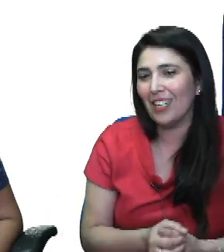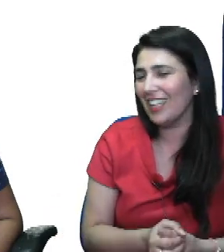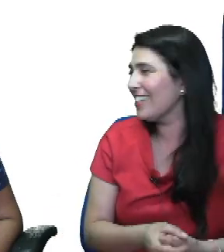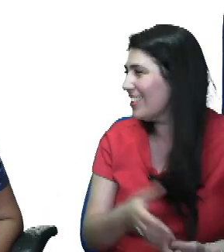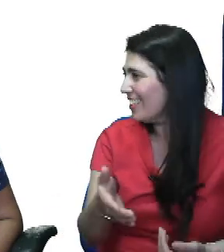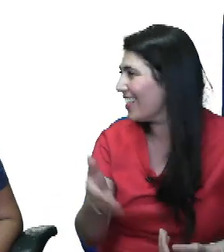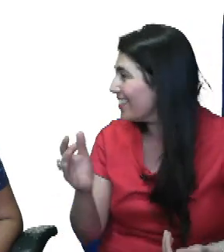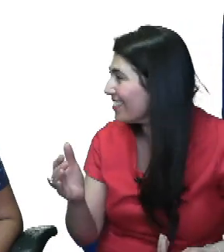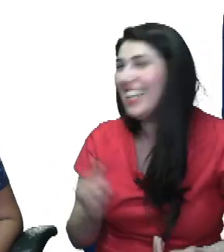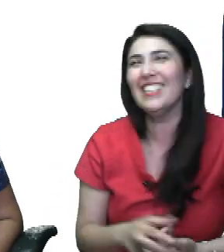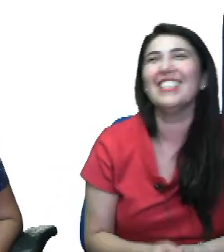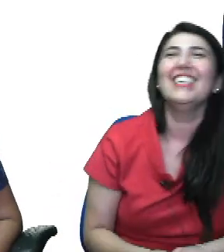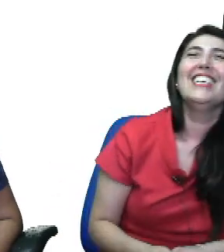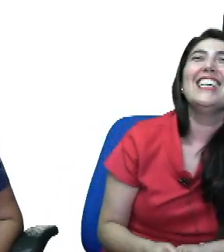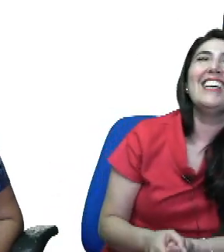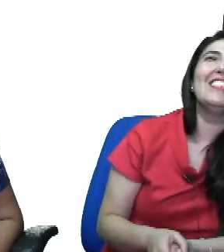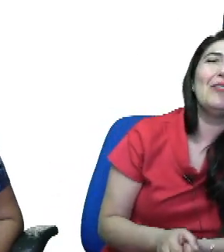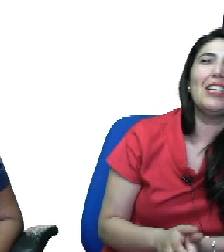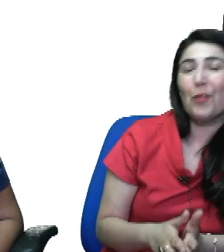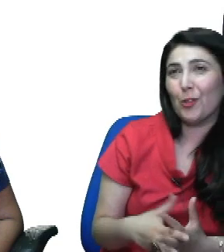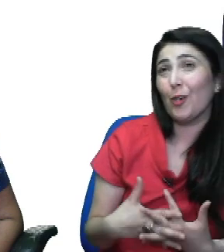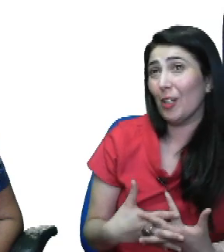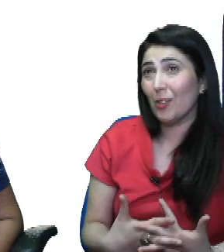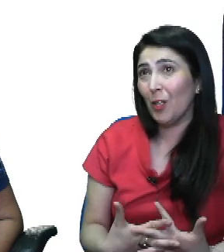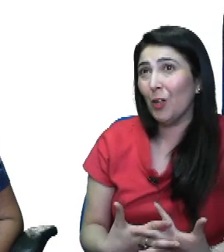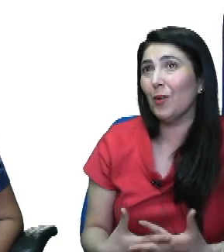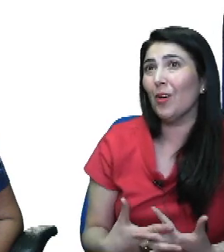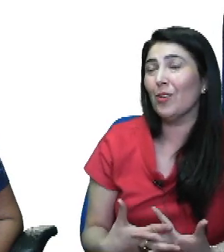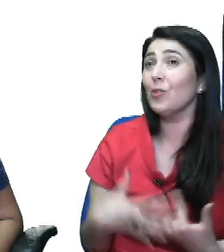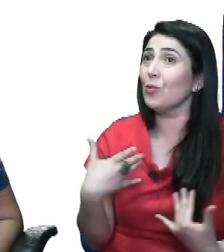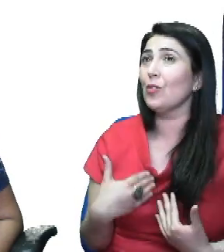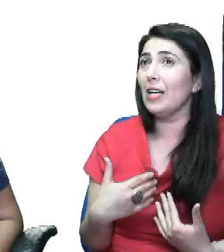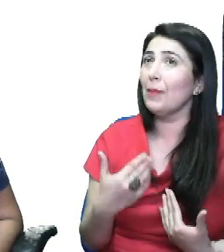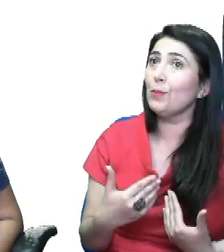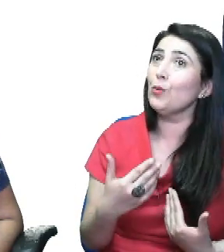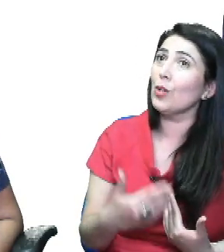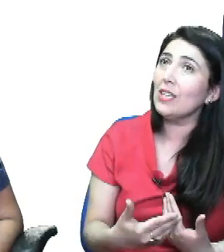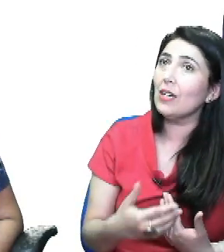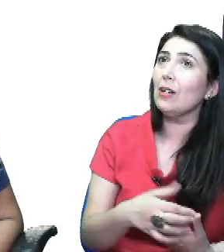también, ahí están nuestras redes sociales. Y eventualmente también nuestros correos electrónicos. Mi correo electrónico institucional es